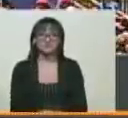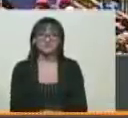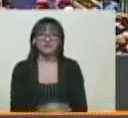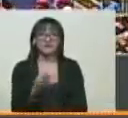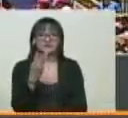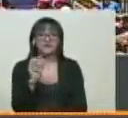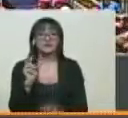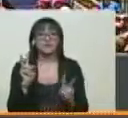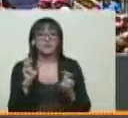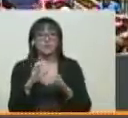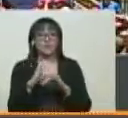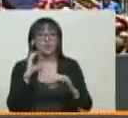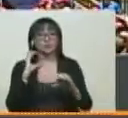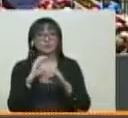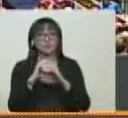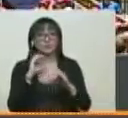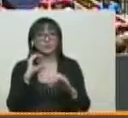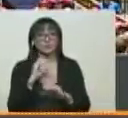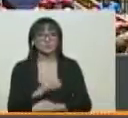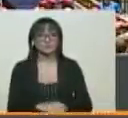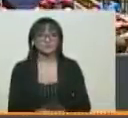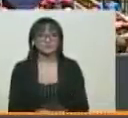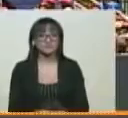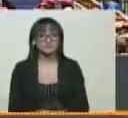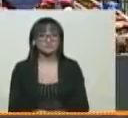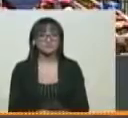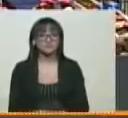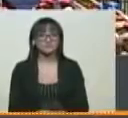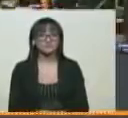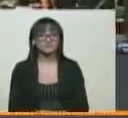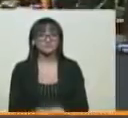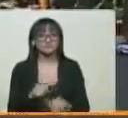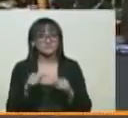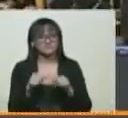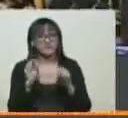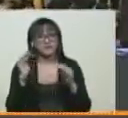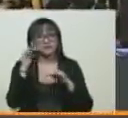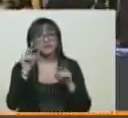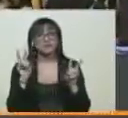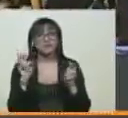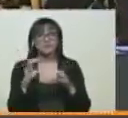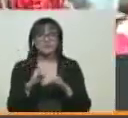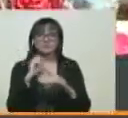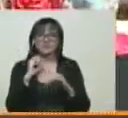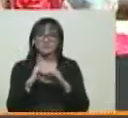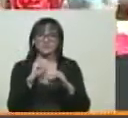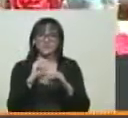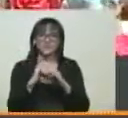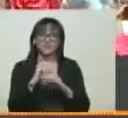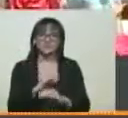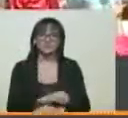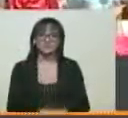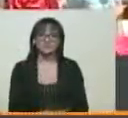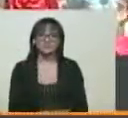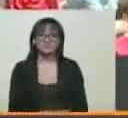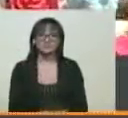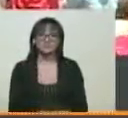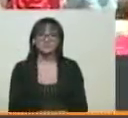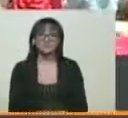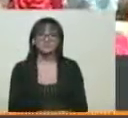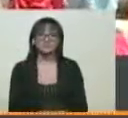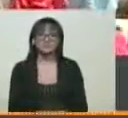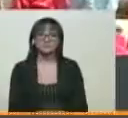30 nuevos autobuses para seguir atendiendo el tema del transporte.